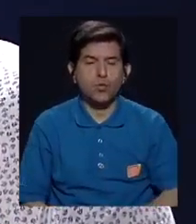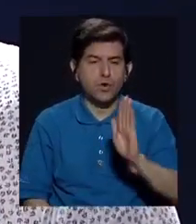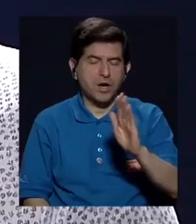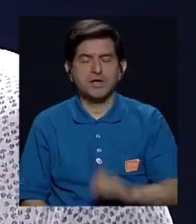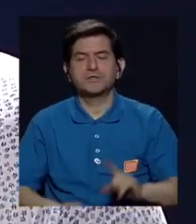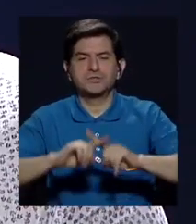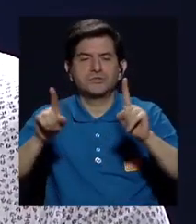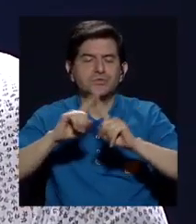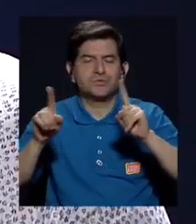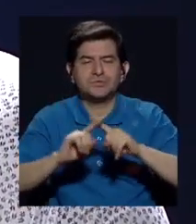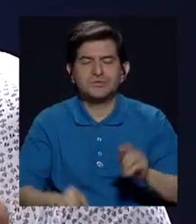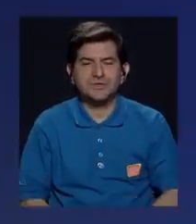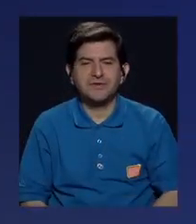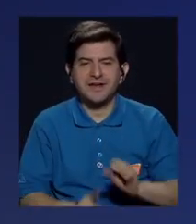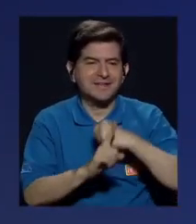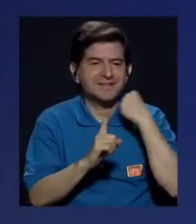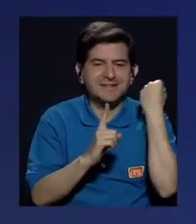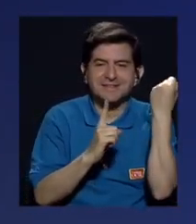estrellas,